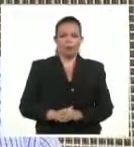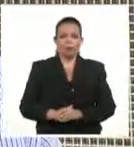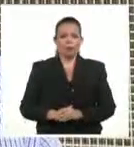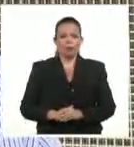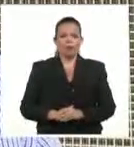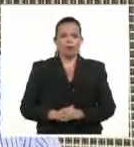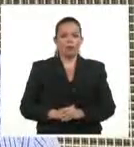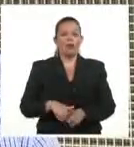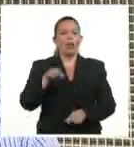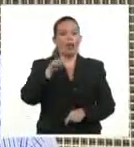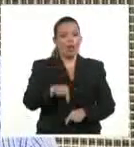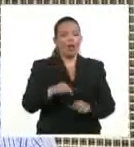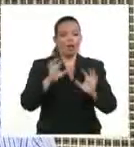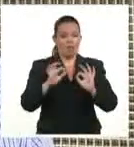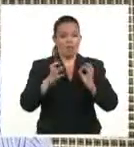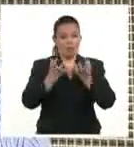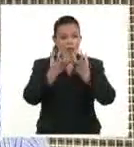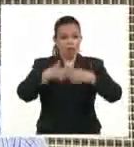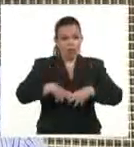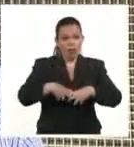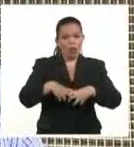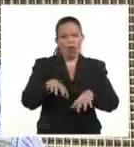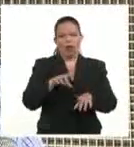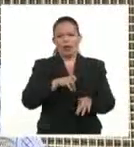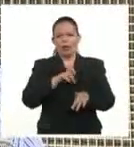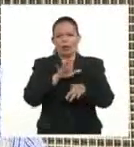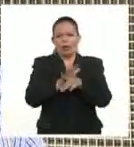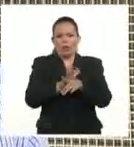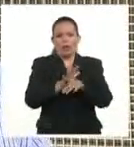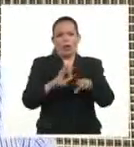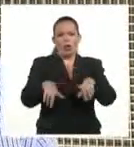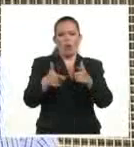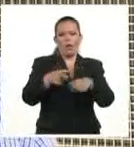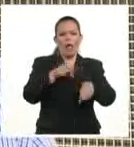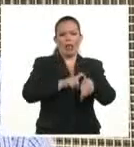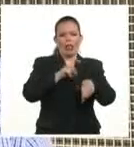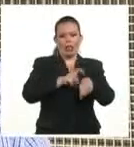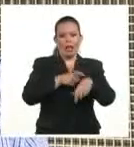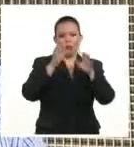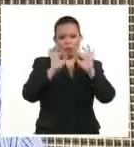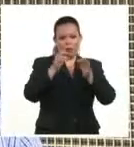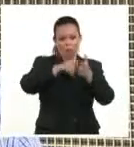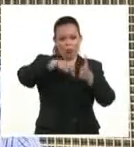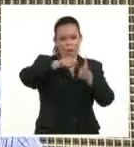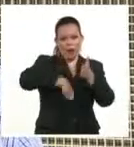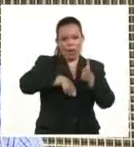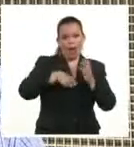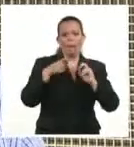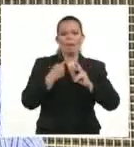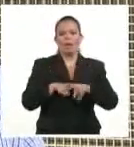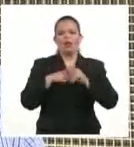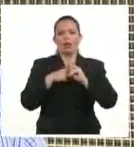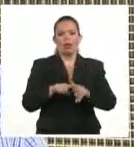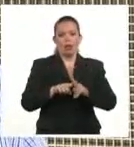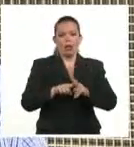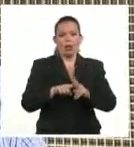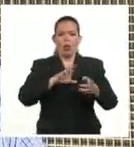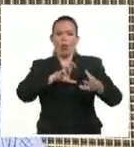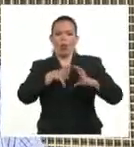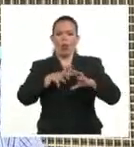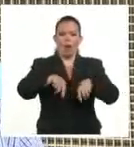La generación distribuida, cuando trabaja en su régimen para el cual fue diseñado, sus mantenimientos, el nivel de